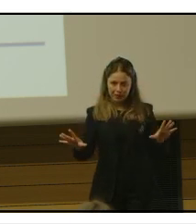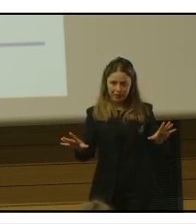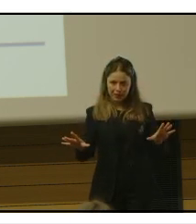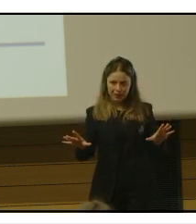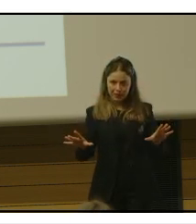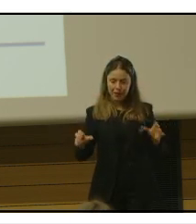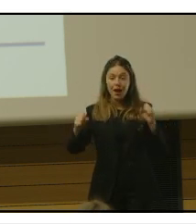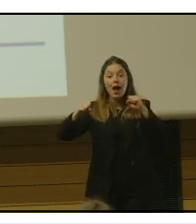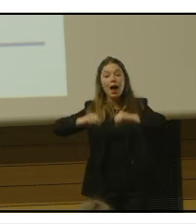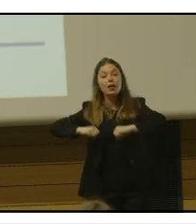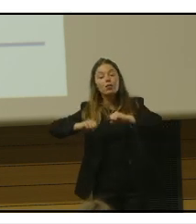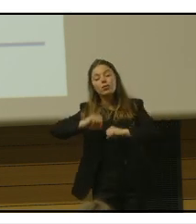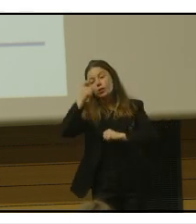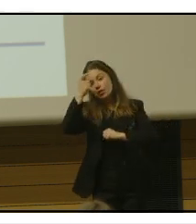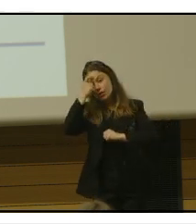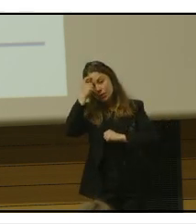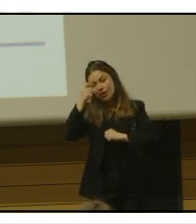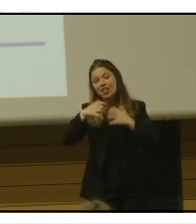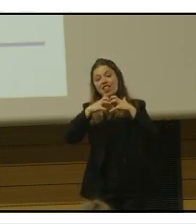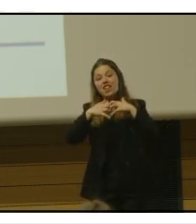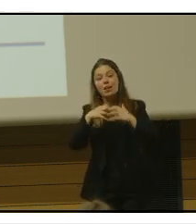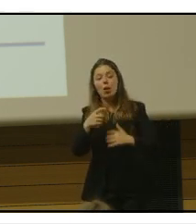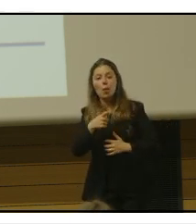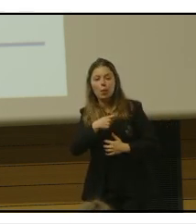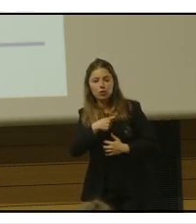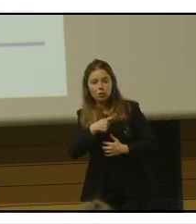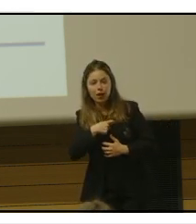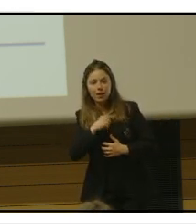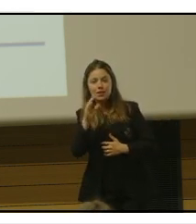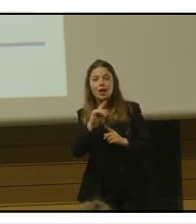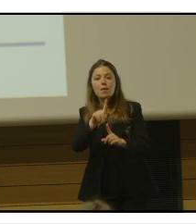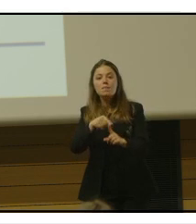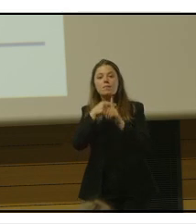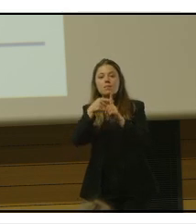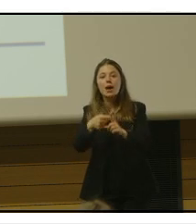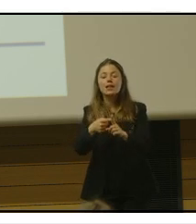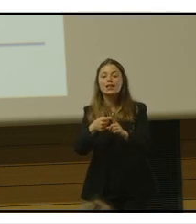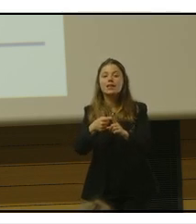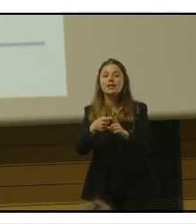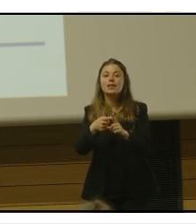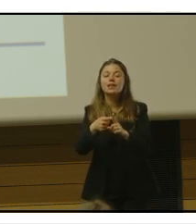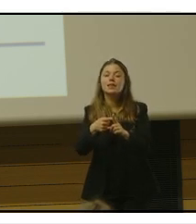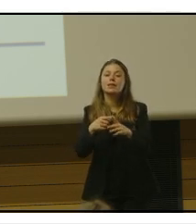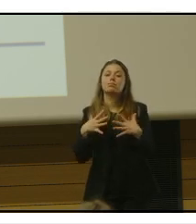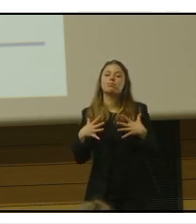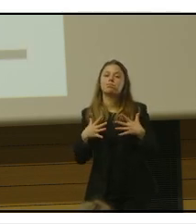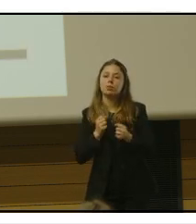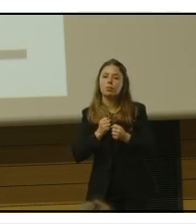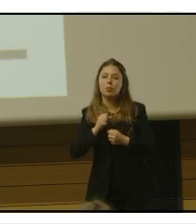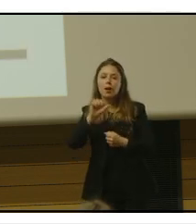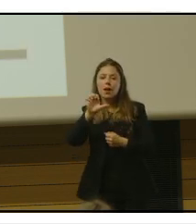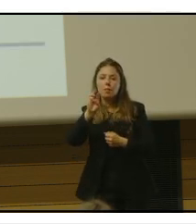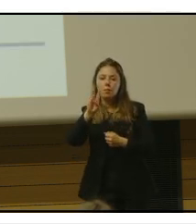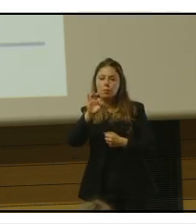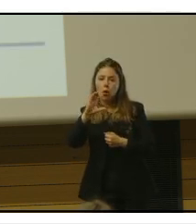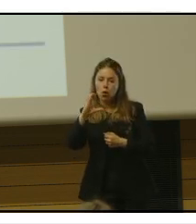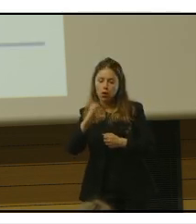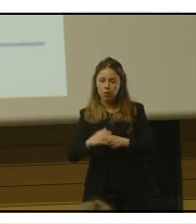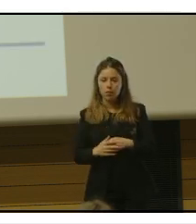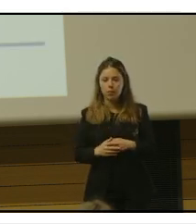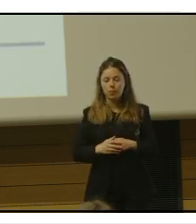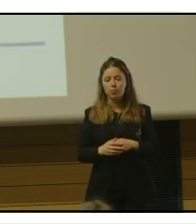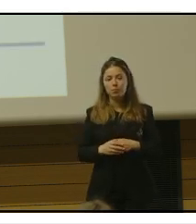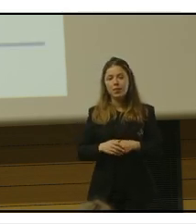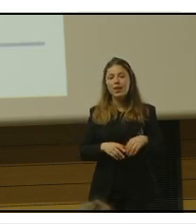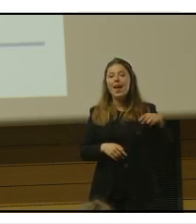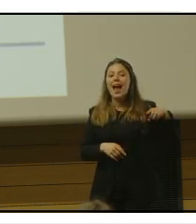en los adultos, en las enfermedades cerebrovasculares y en la enfermedad pulmonar obstructiva crónica, en la EPOC. Cáncer.